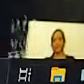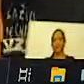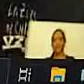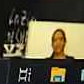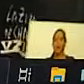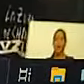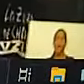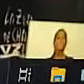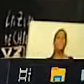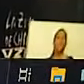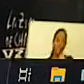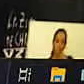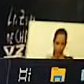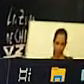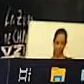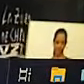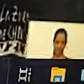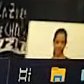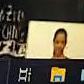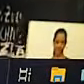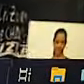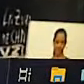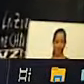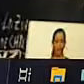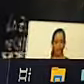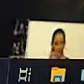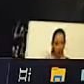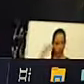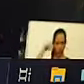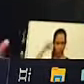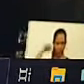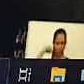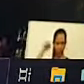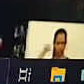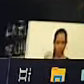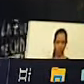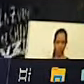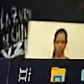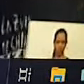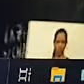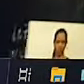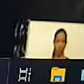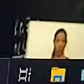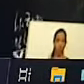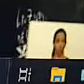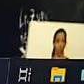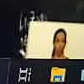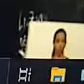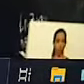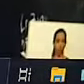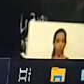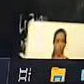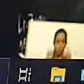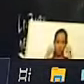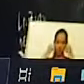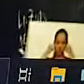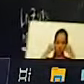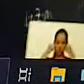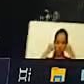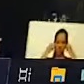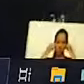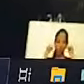te lo vamos a mostrar hoy. Hay otro video por ahí colándose, mezclándose, pendiente ahí, por favor. Ahora sí. Te lo vamos a